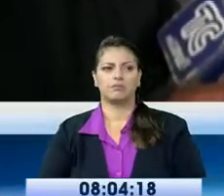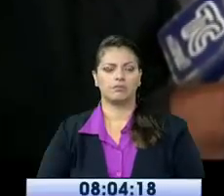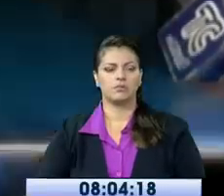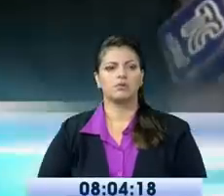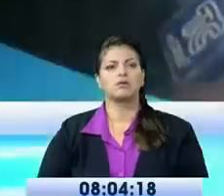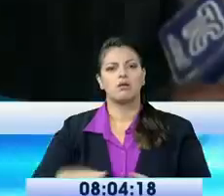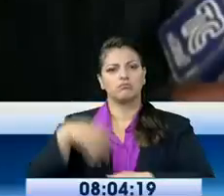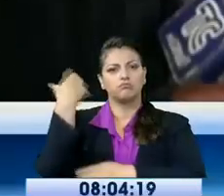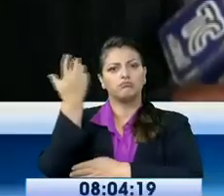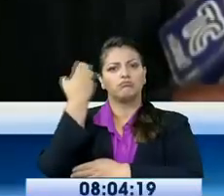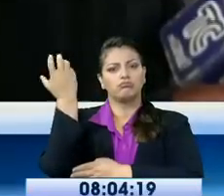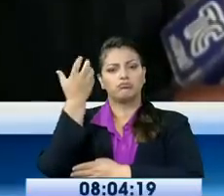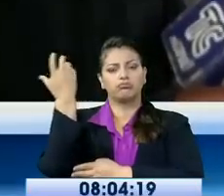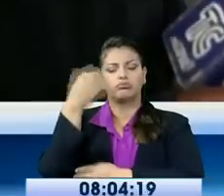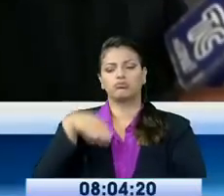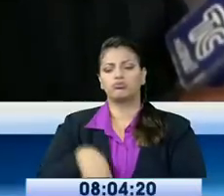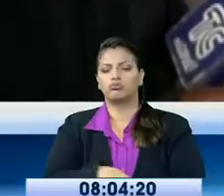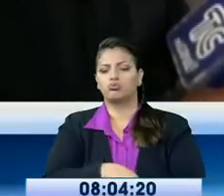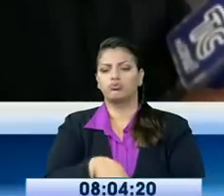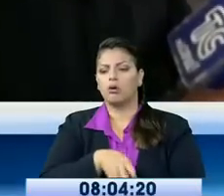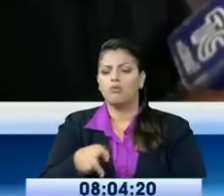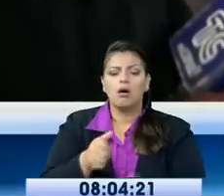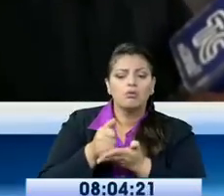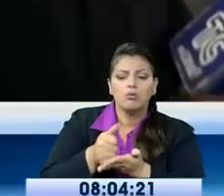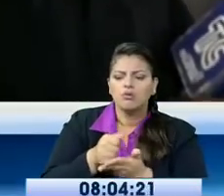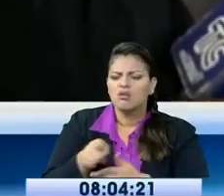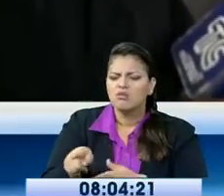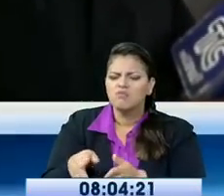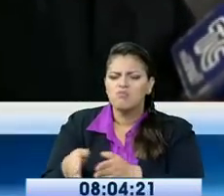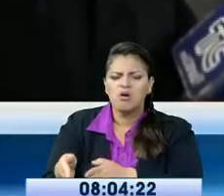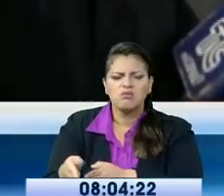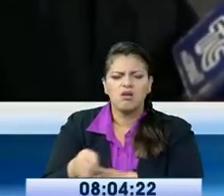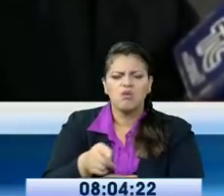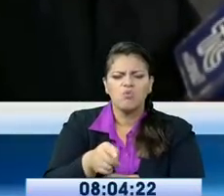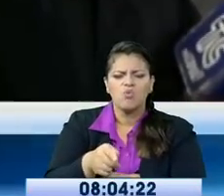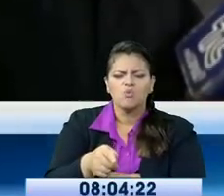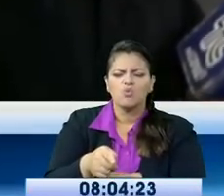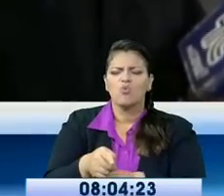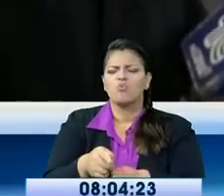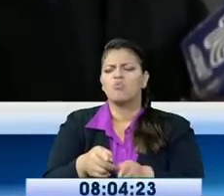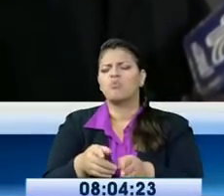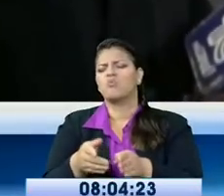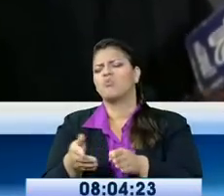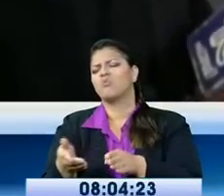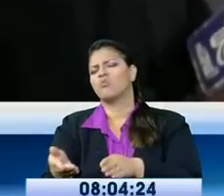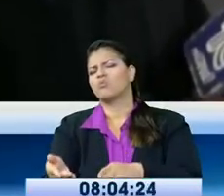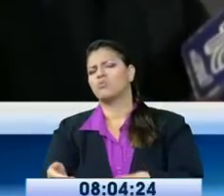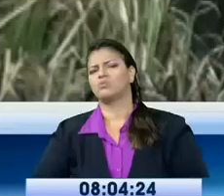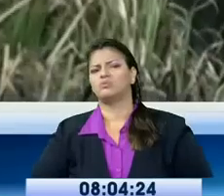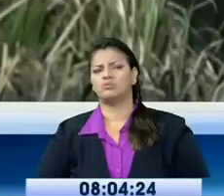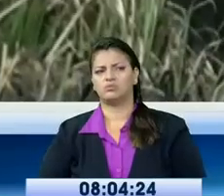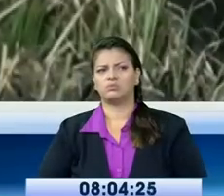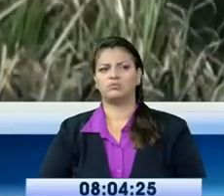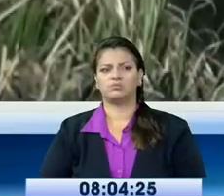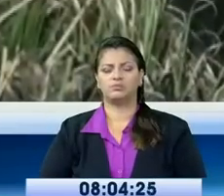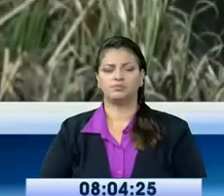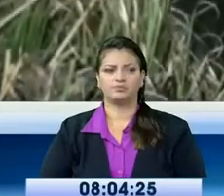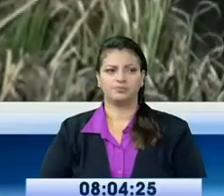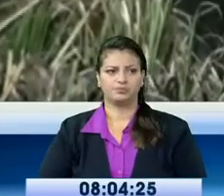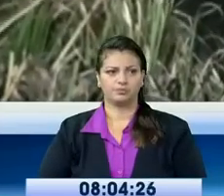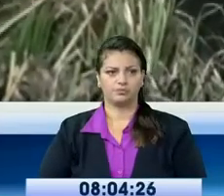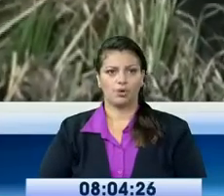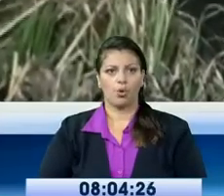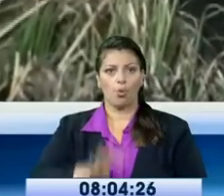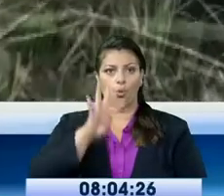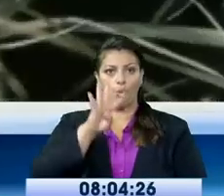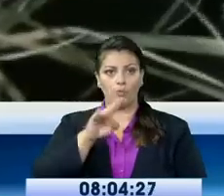ya un paciente había ya expirado y ya nos reportaron que el paciente estaba fallecido. Mientras que los otros